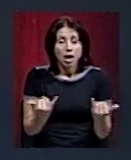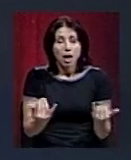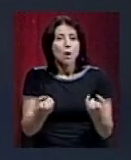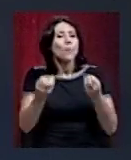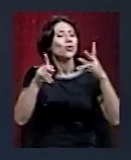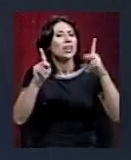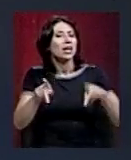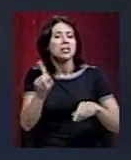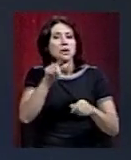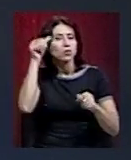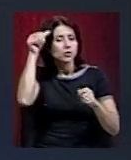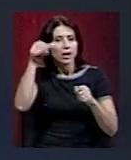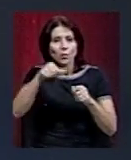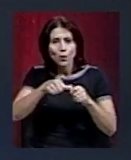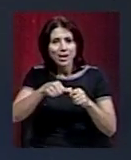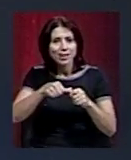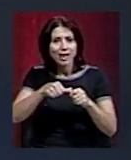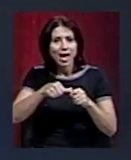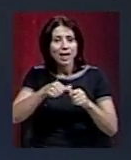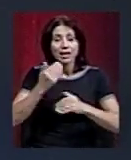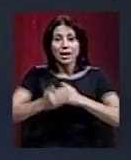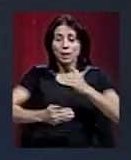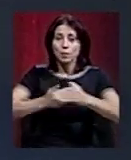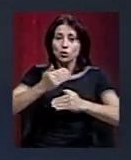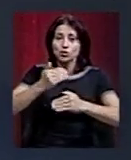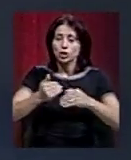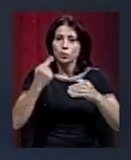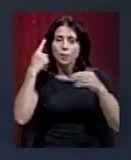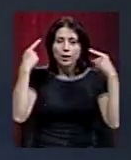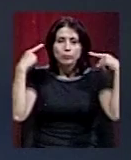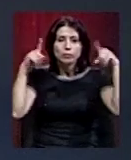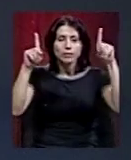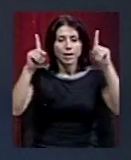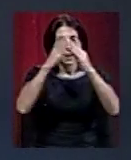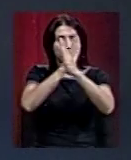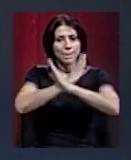acuerda que el proceso de pacificación en Centroamérica,